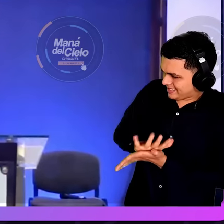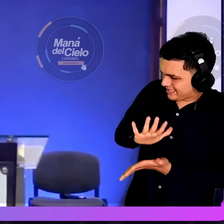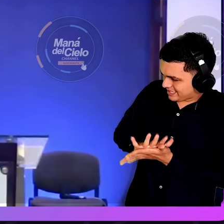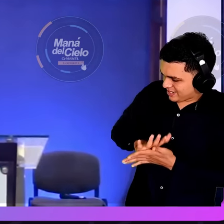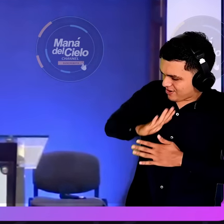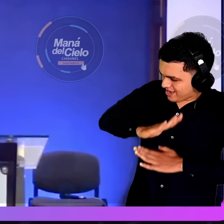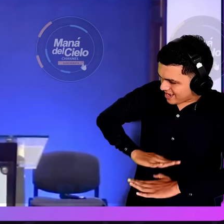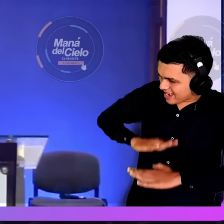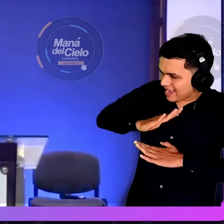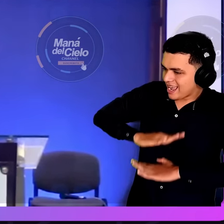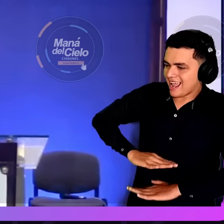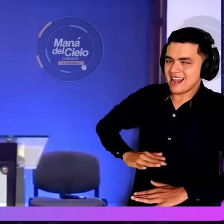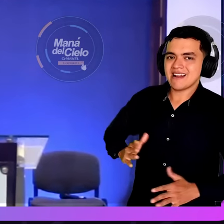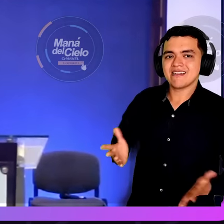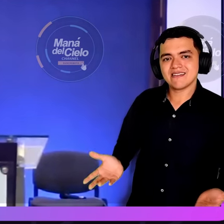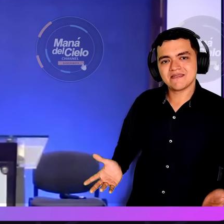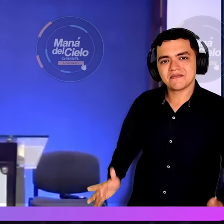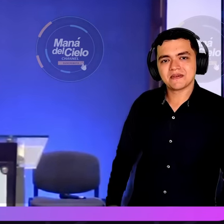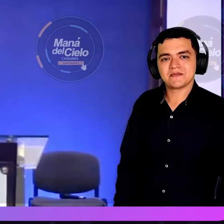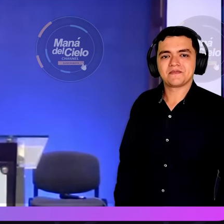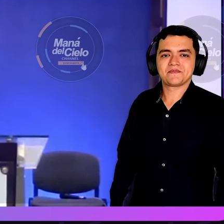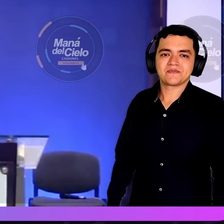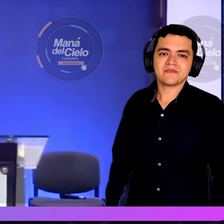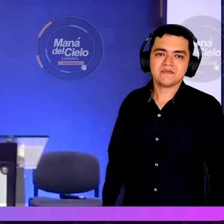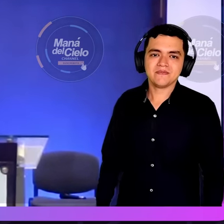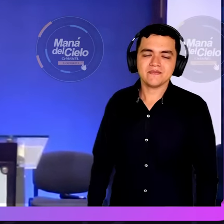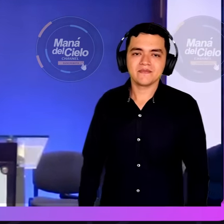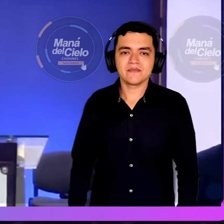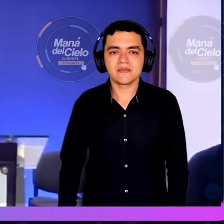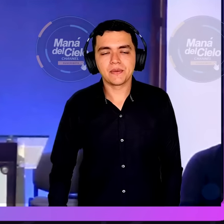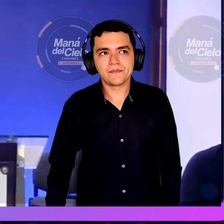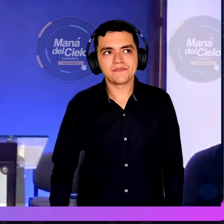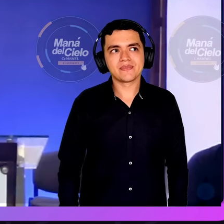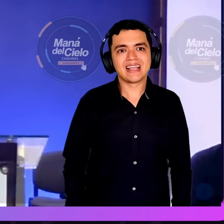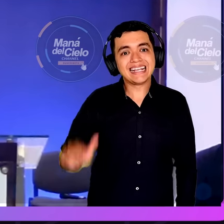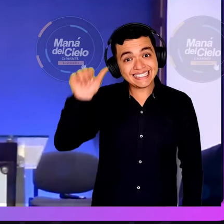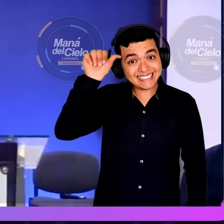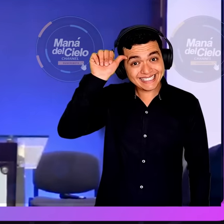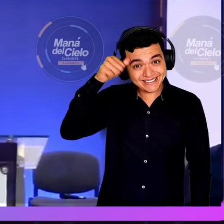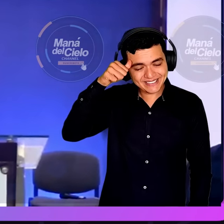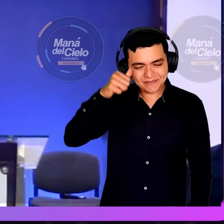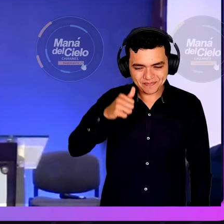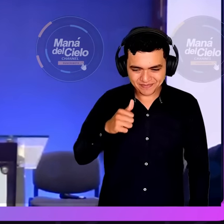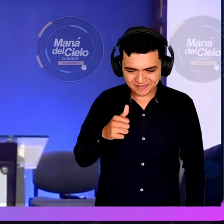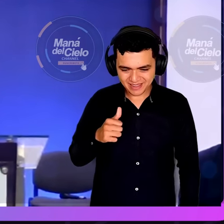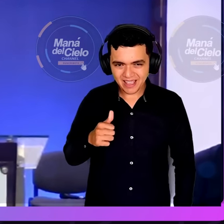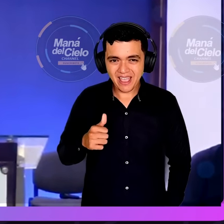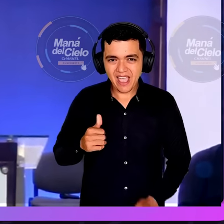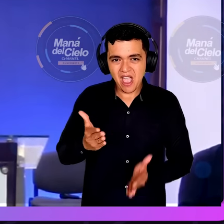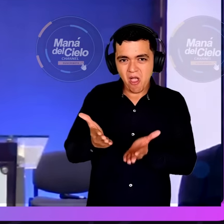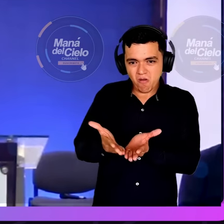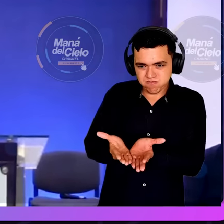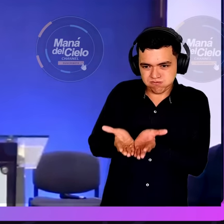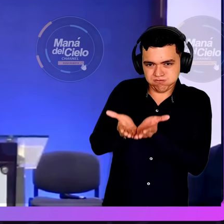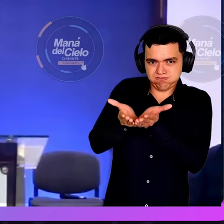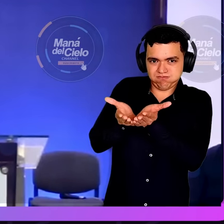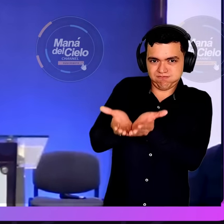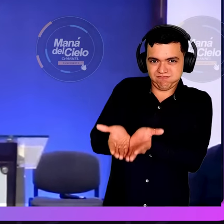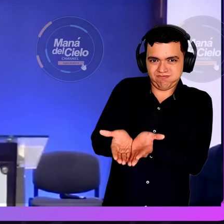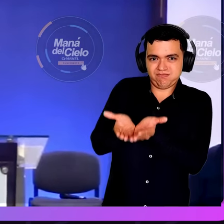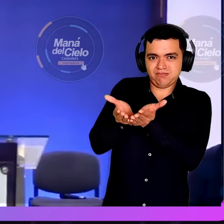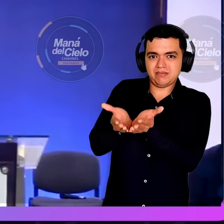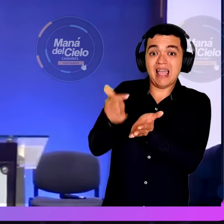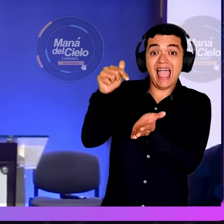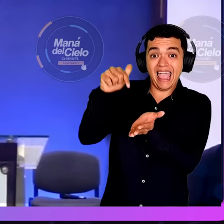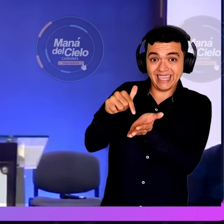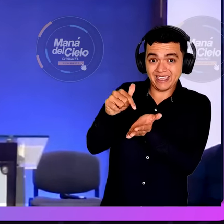usted no se acuerda cuando una vez que se iba en la embarcación el mar adentro, usted pensó que la embarcación se iba a hundir y usted no